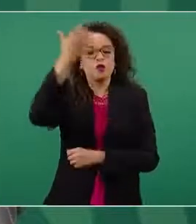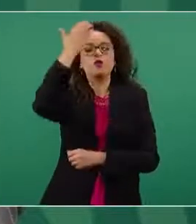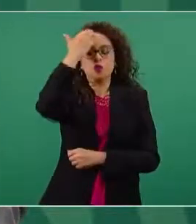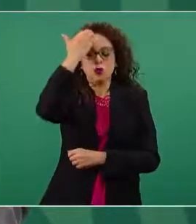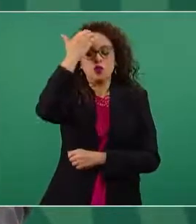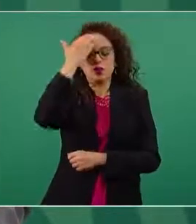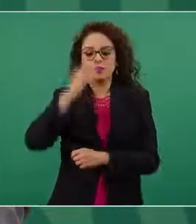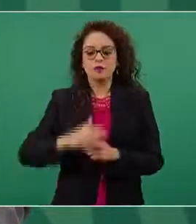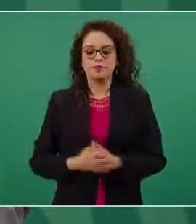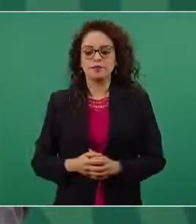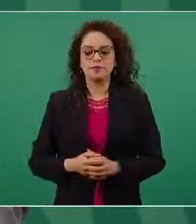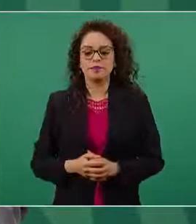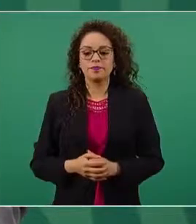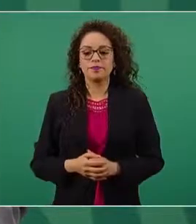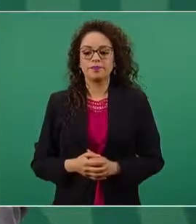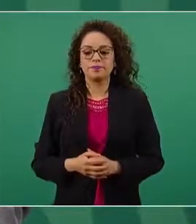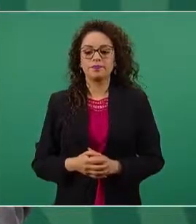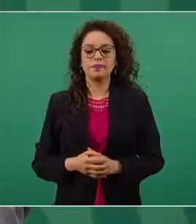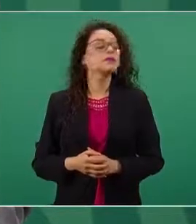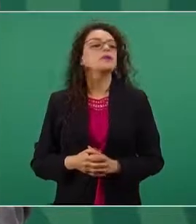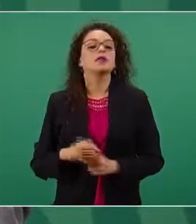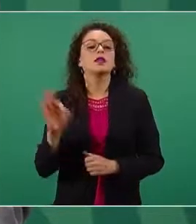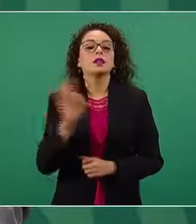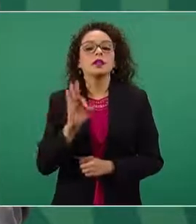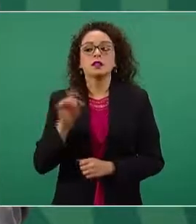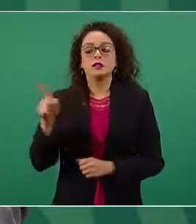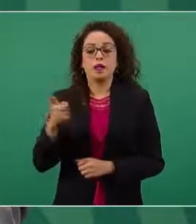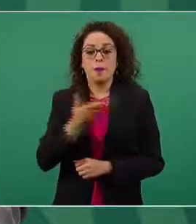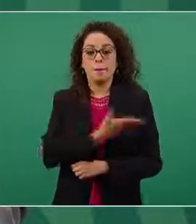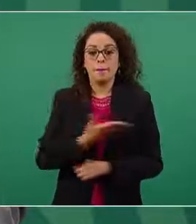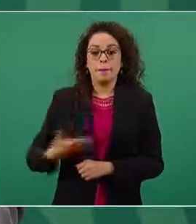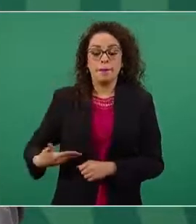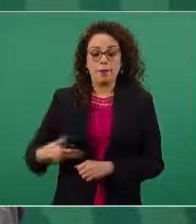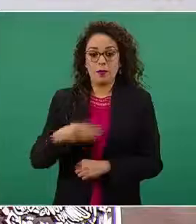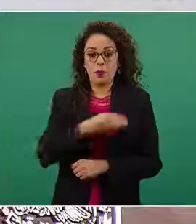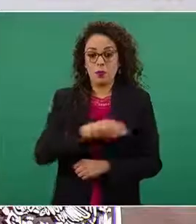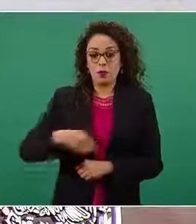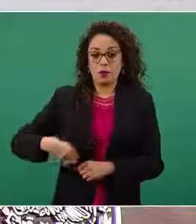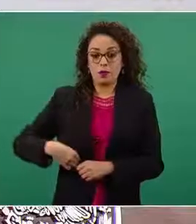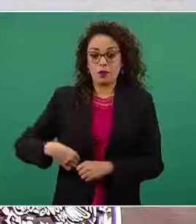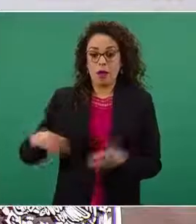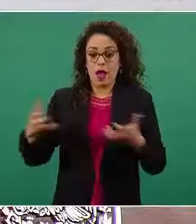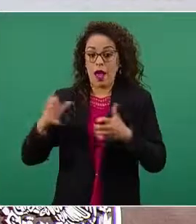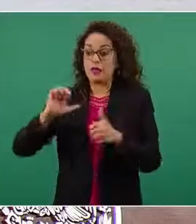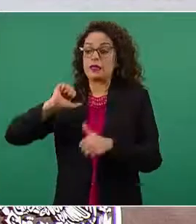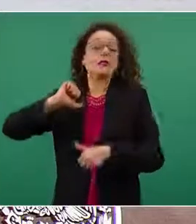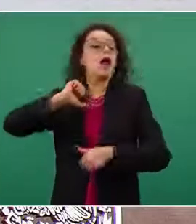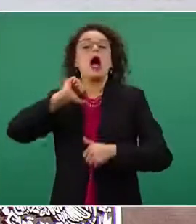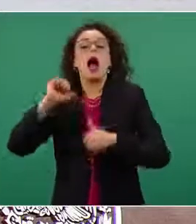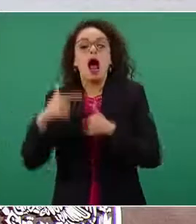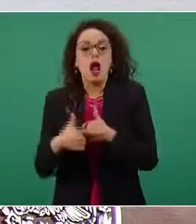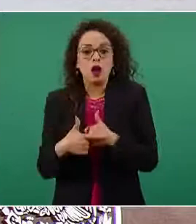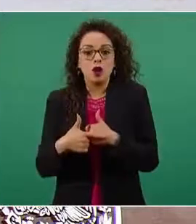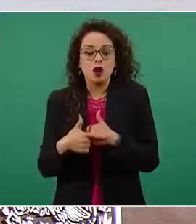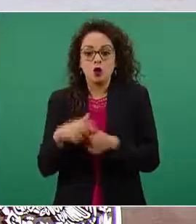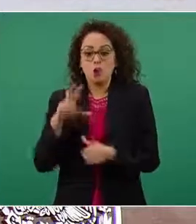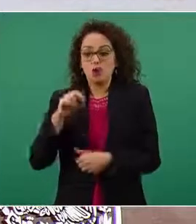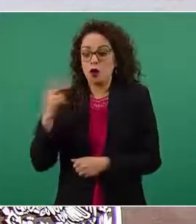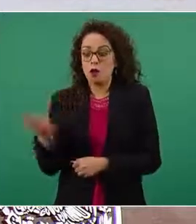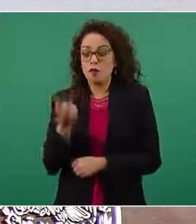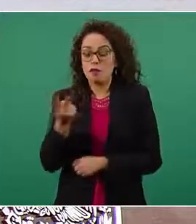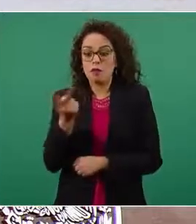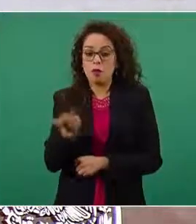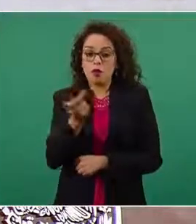un presidente municipal de usos y costumbres hace algo sin consultar al pueblo,